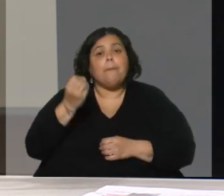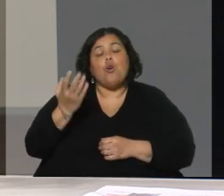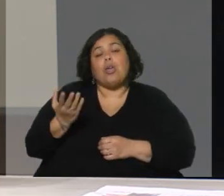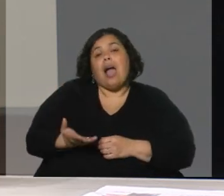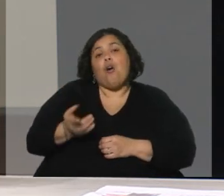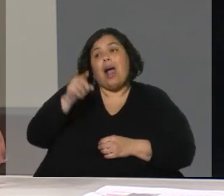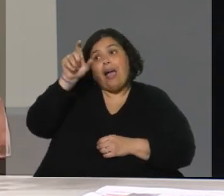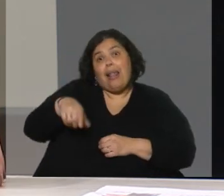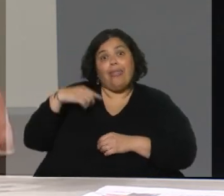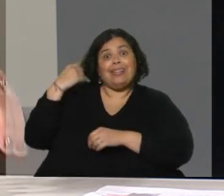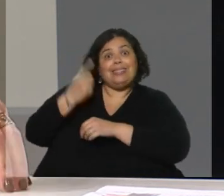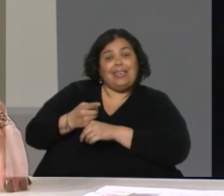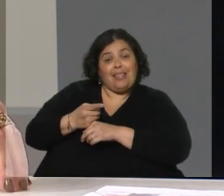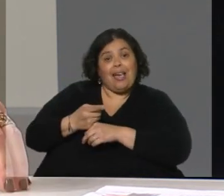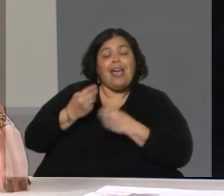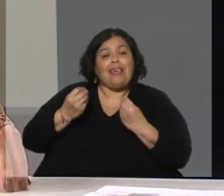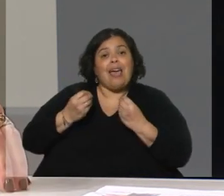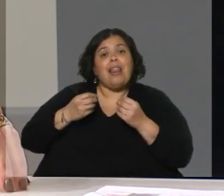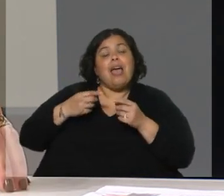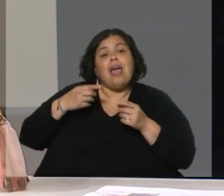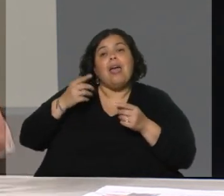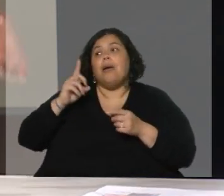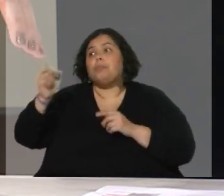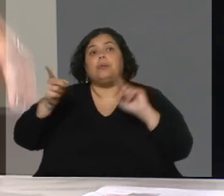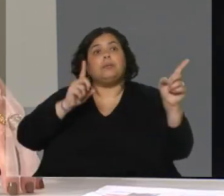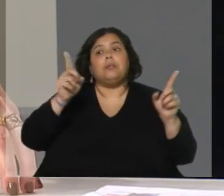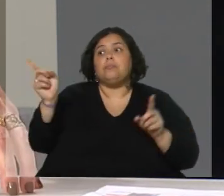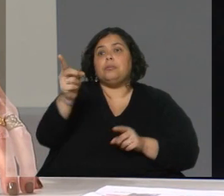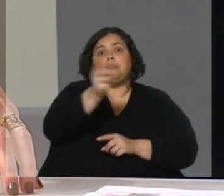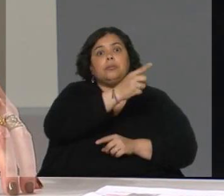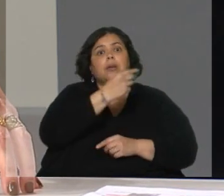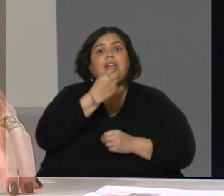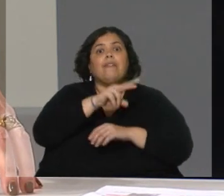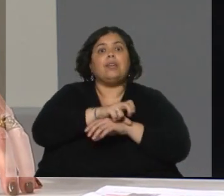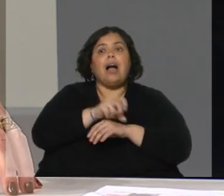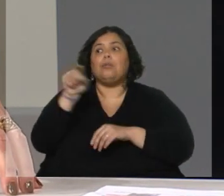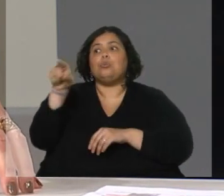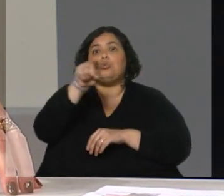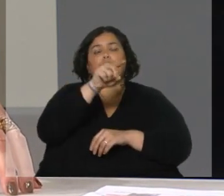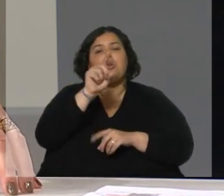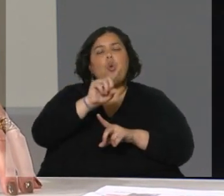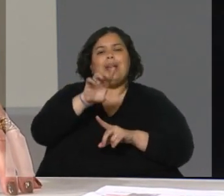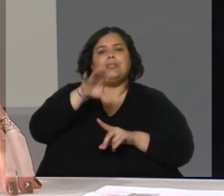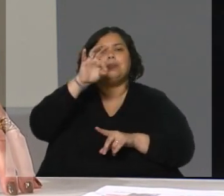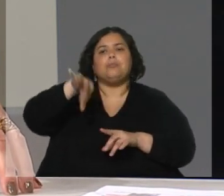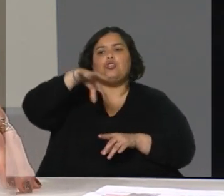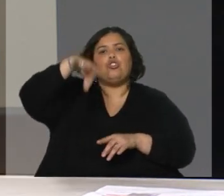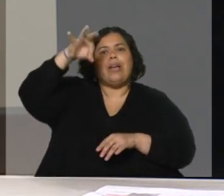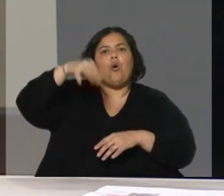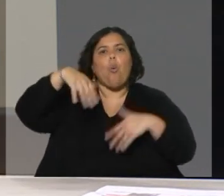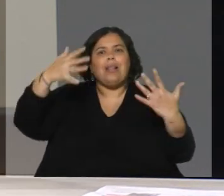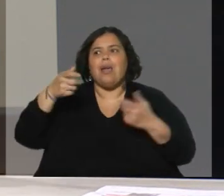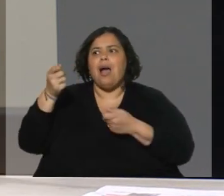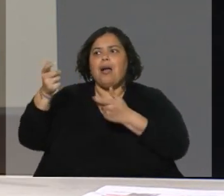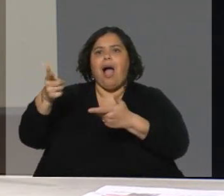que determina la persecución penal él elige los fiscales él los pone determinados lados no hay un sistema aleatorio de asignación de casos y